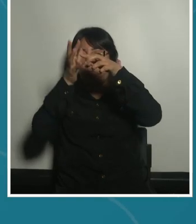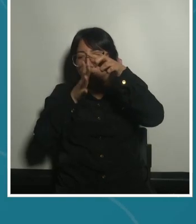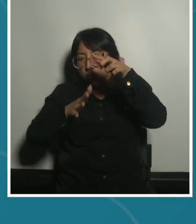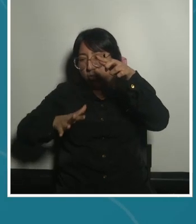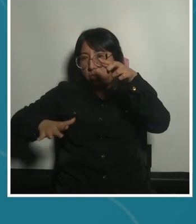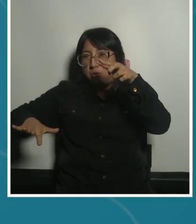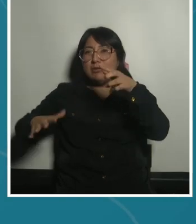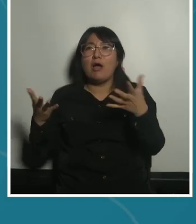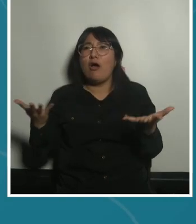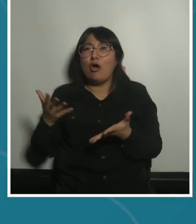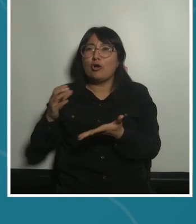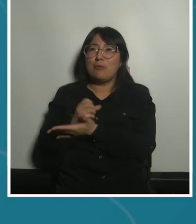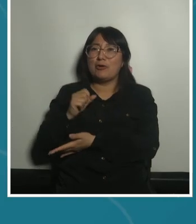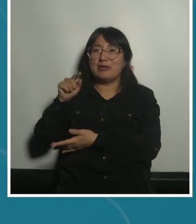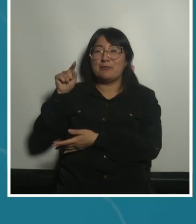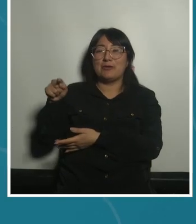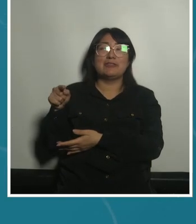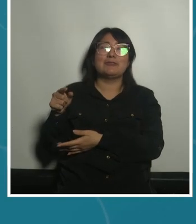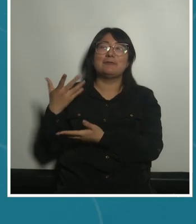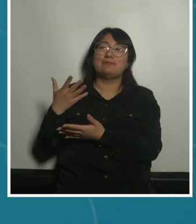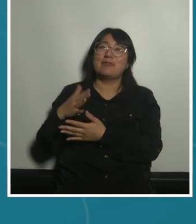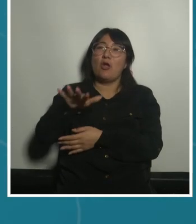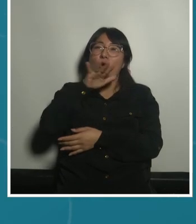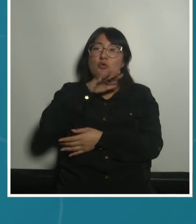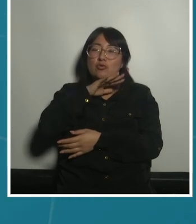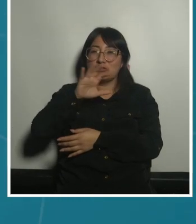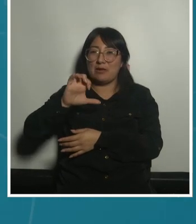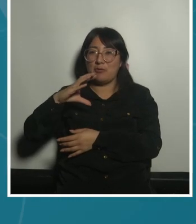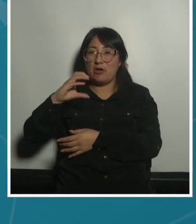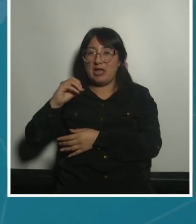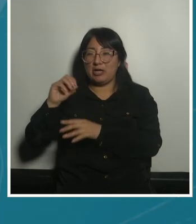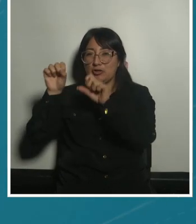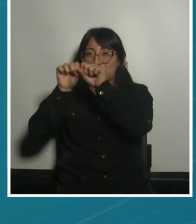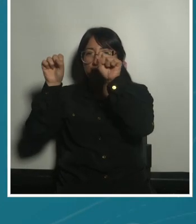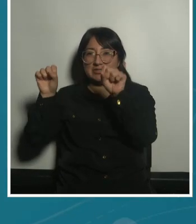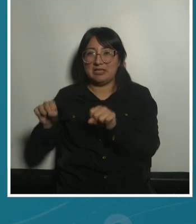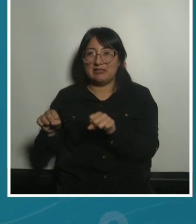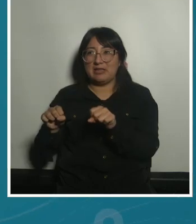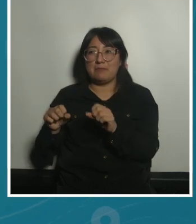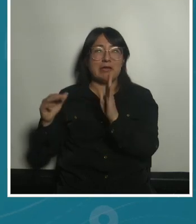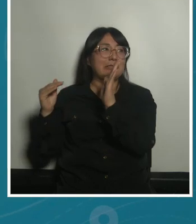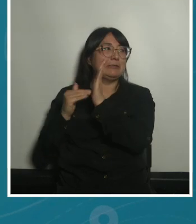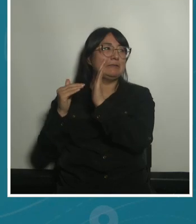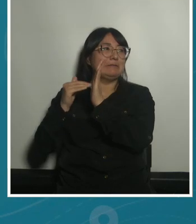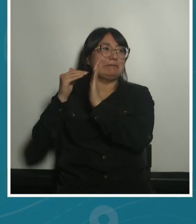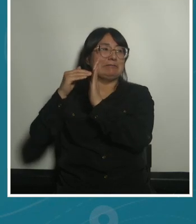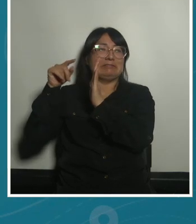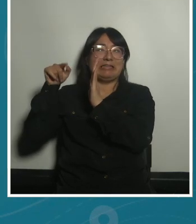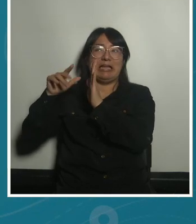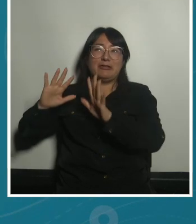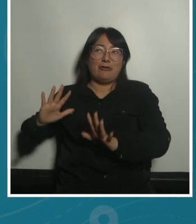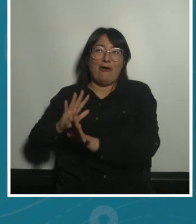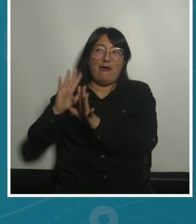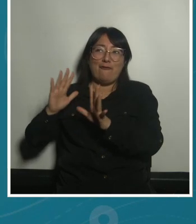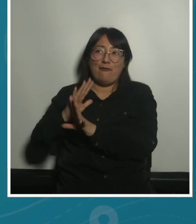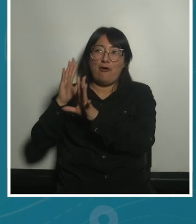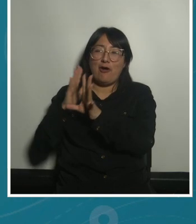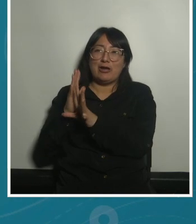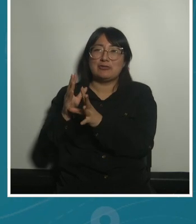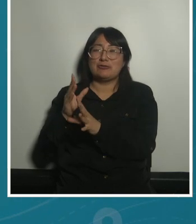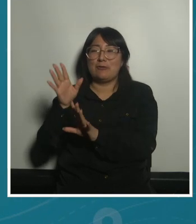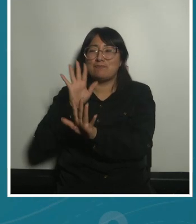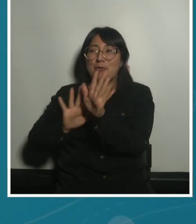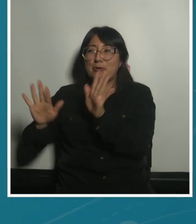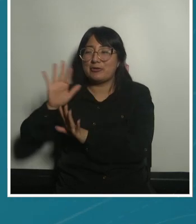es que llegamos a eso? A ocupar estos ecosistemas, a este nivel, ¿cierto?, de antropización, a estos esfuerzos, ¿cierto?, por proteger en los